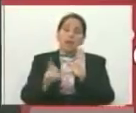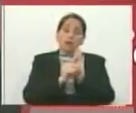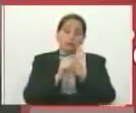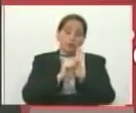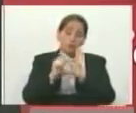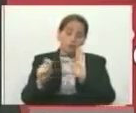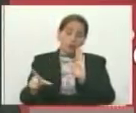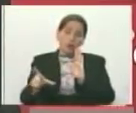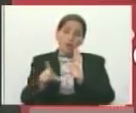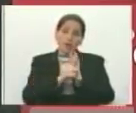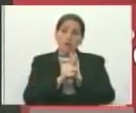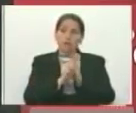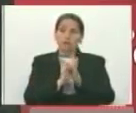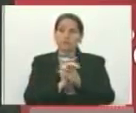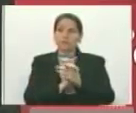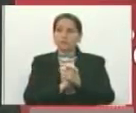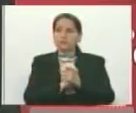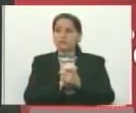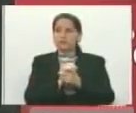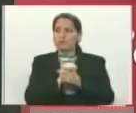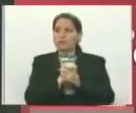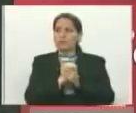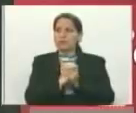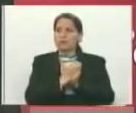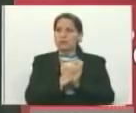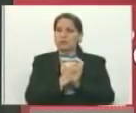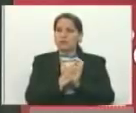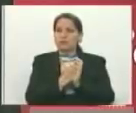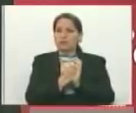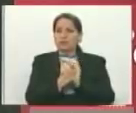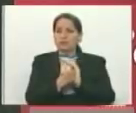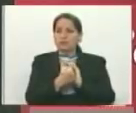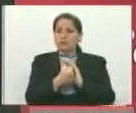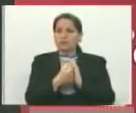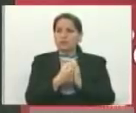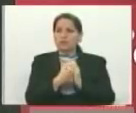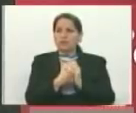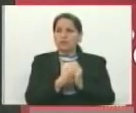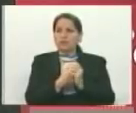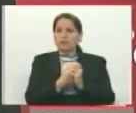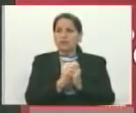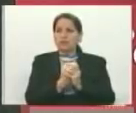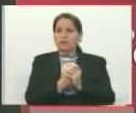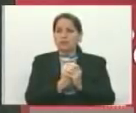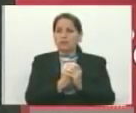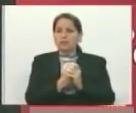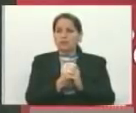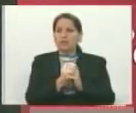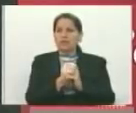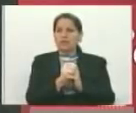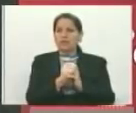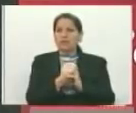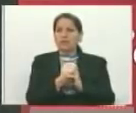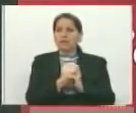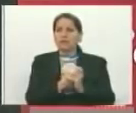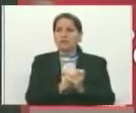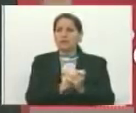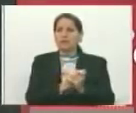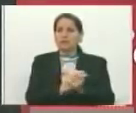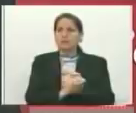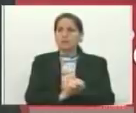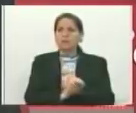quien asuma su responsabilidad. El Estado venezolano asume la de él, asume la nuestra. Y yo